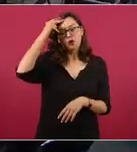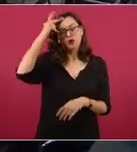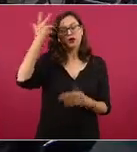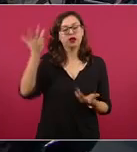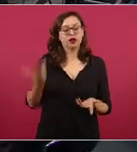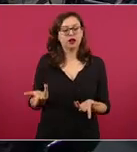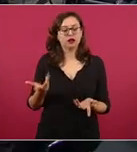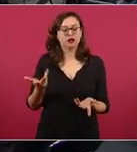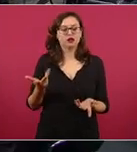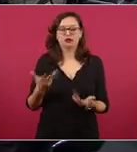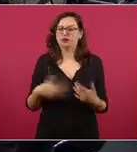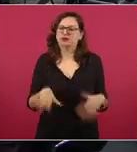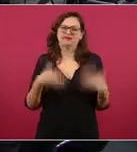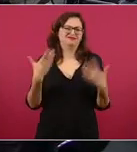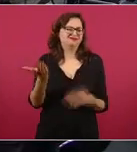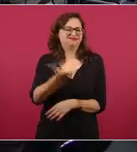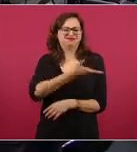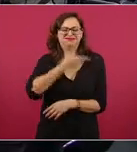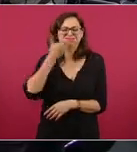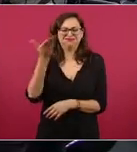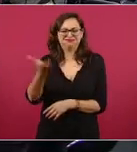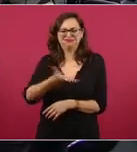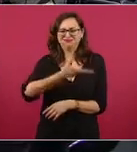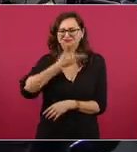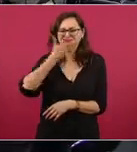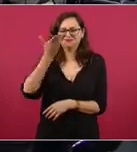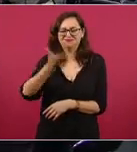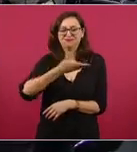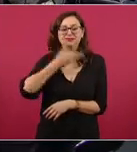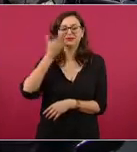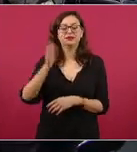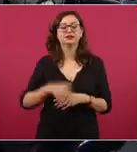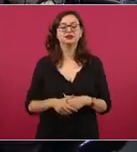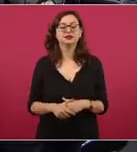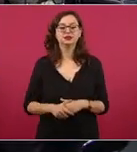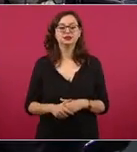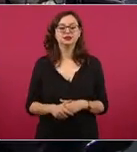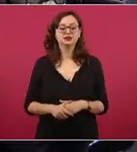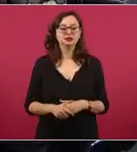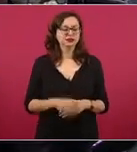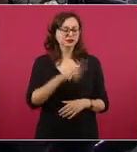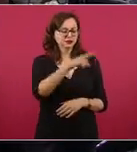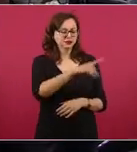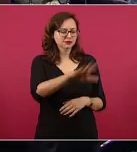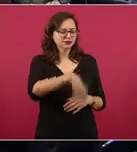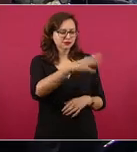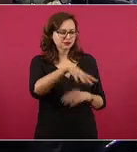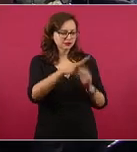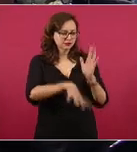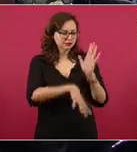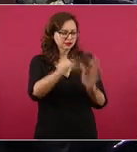Guerra Mundial. Es una donde dice, a ver si le encuentra,